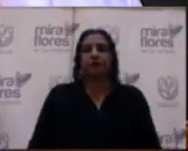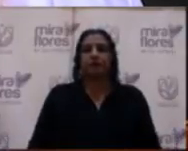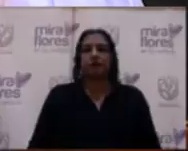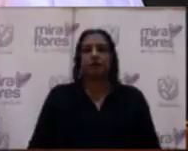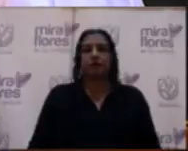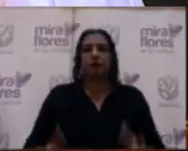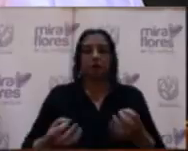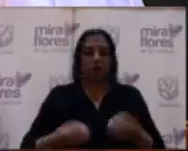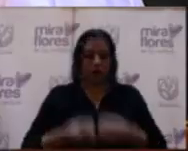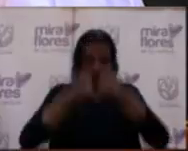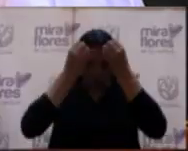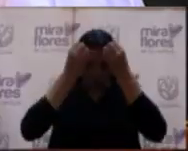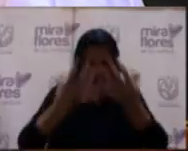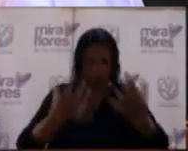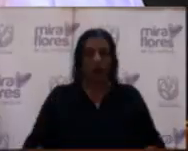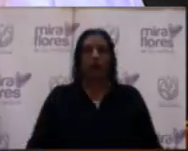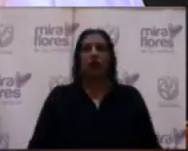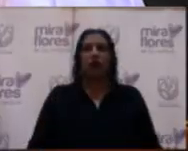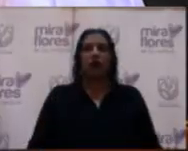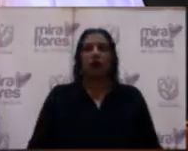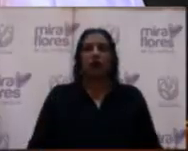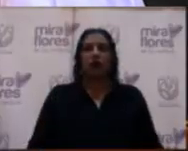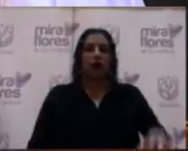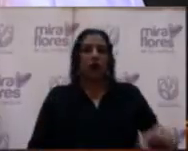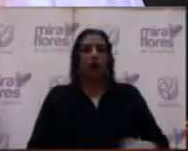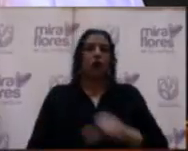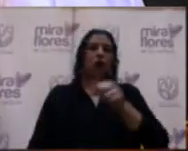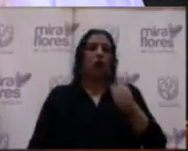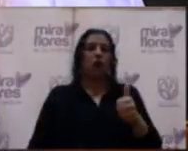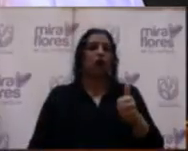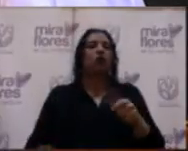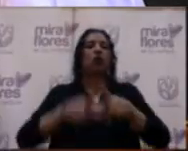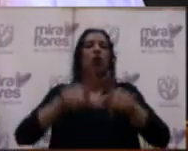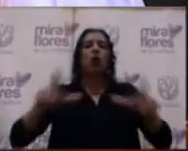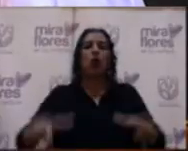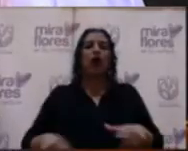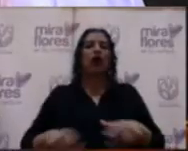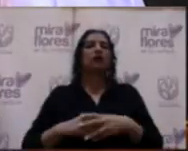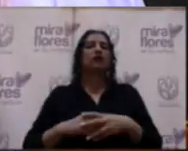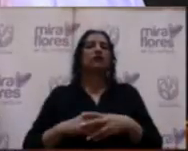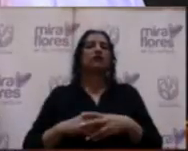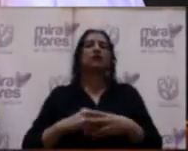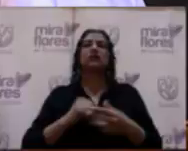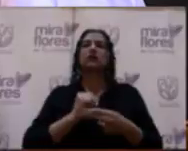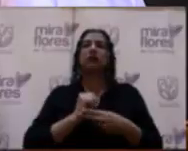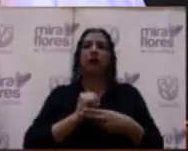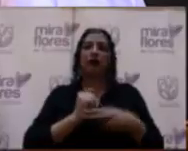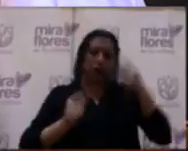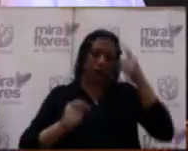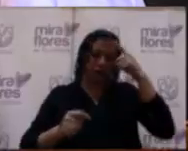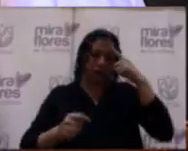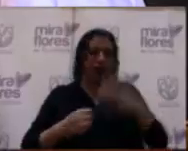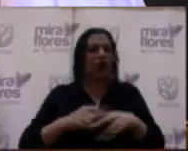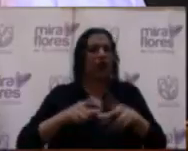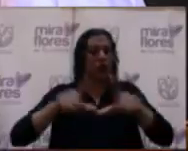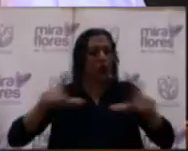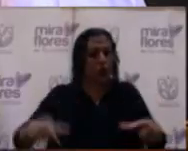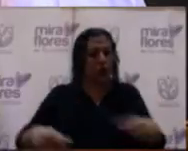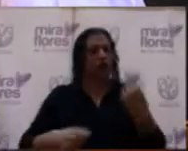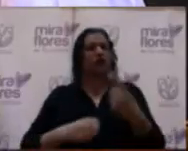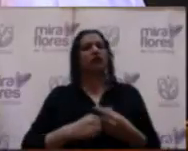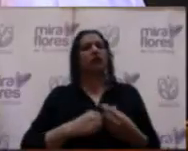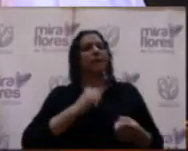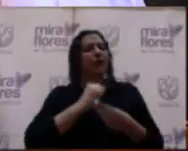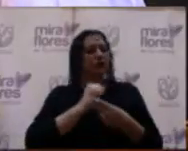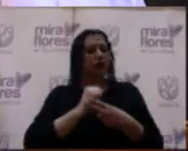Quiero informar que existe también, y he detectado otra zona reservada, y yo tengo entendido que las zonas reservadas son zonas de seguridad,